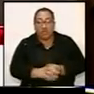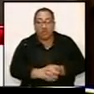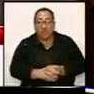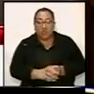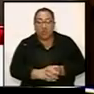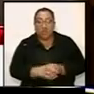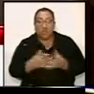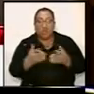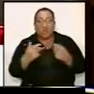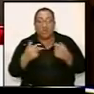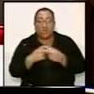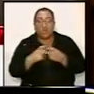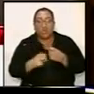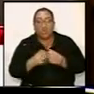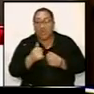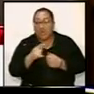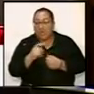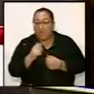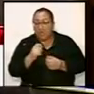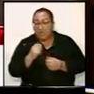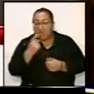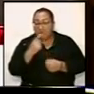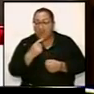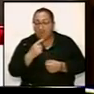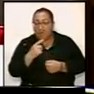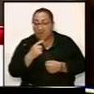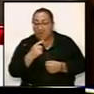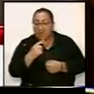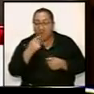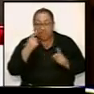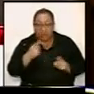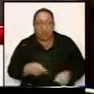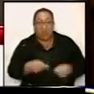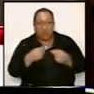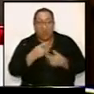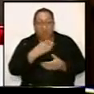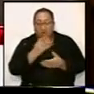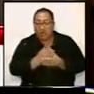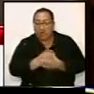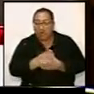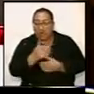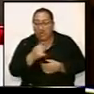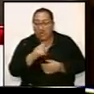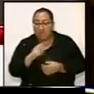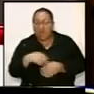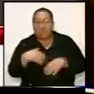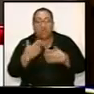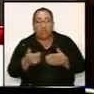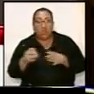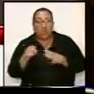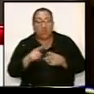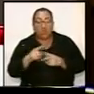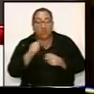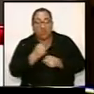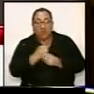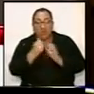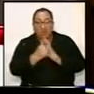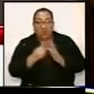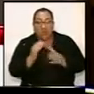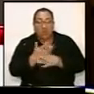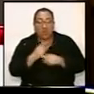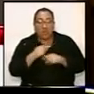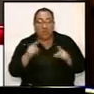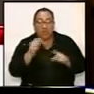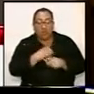me pide la congresista, una autoridad para enfrentar el problema de la anemia y que pueda ser el articulador entre los